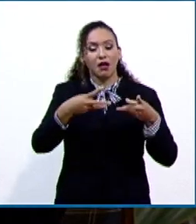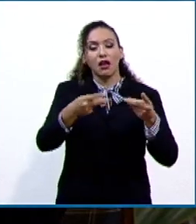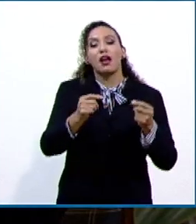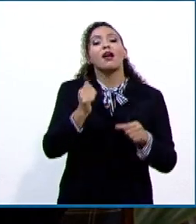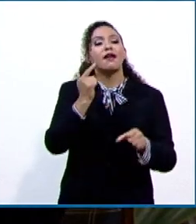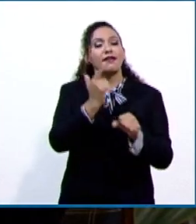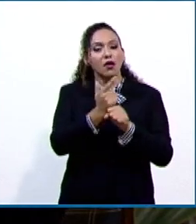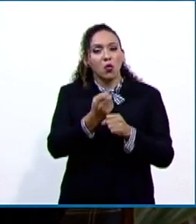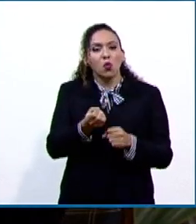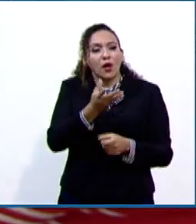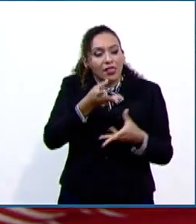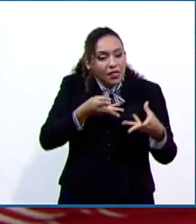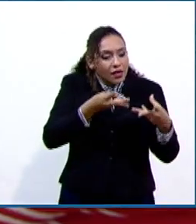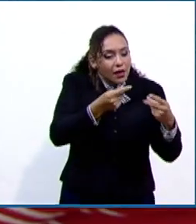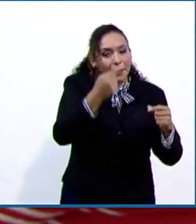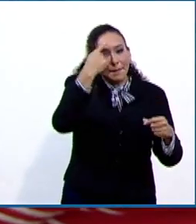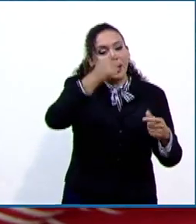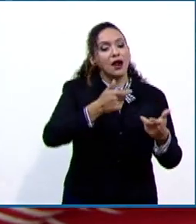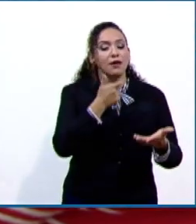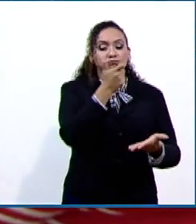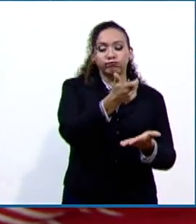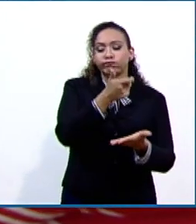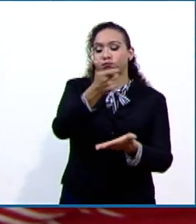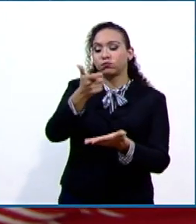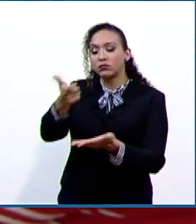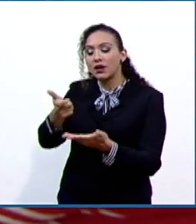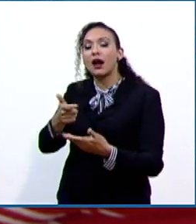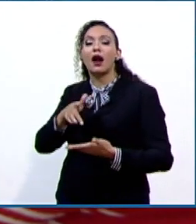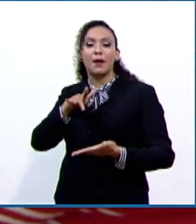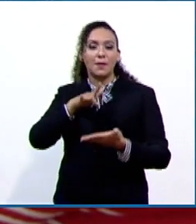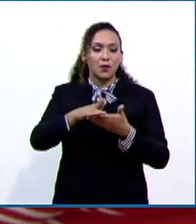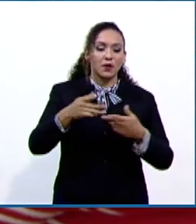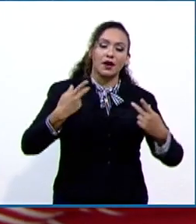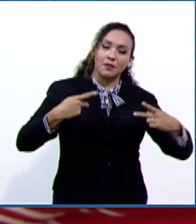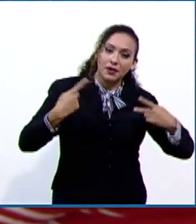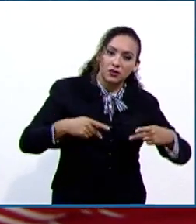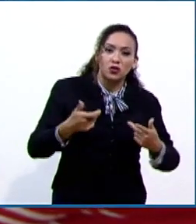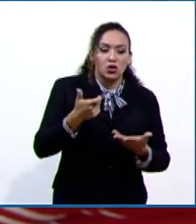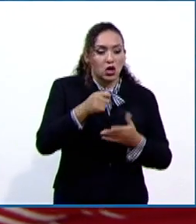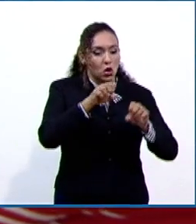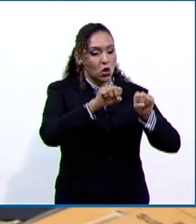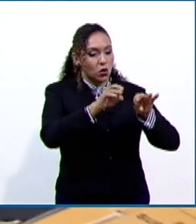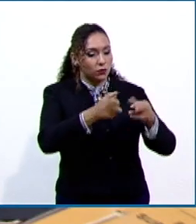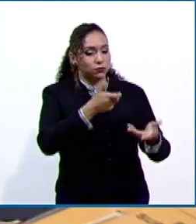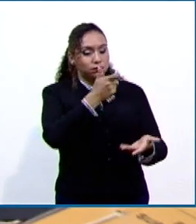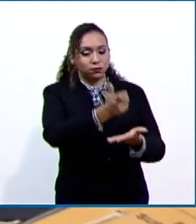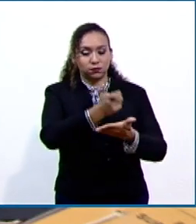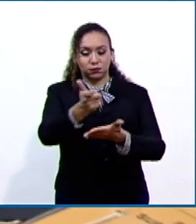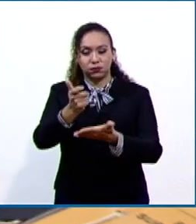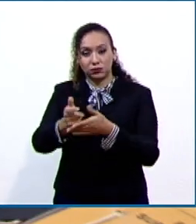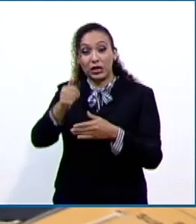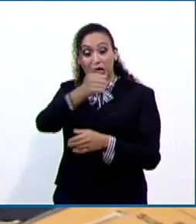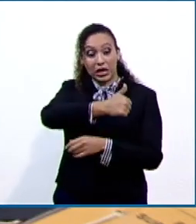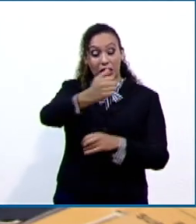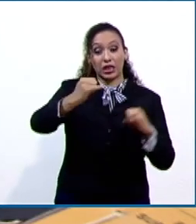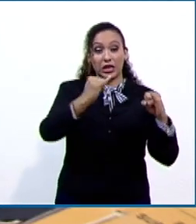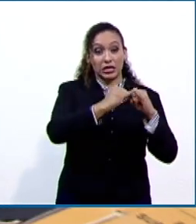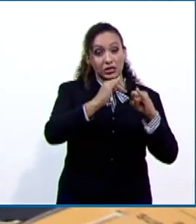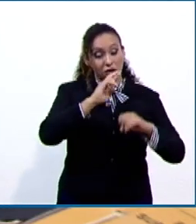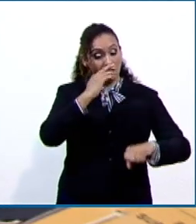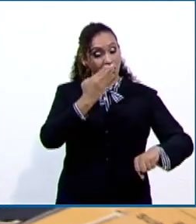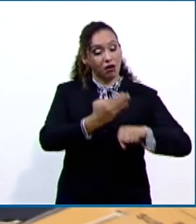recursos indispensables para atender los requerimientos humanos, materiales y financieros que le permitan cumplir con sus